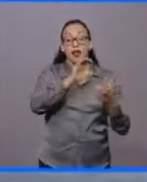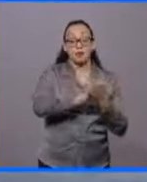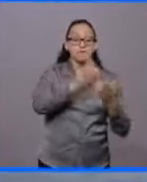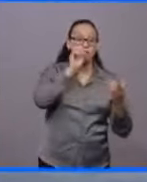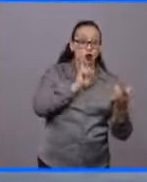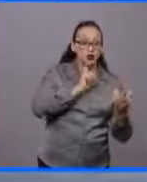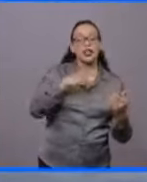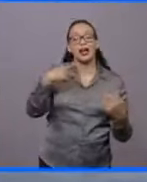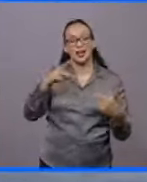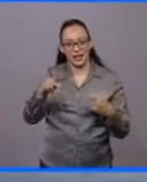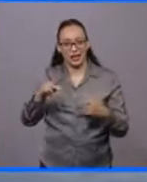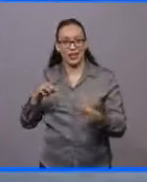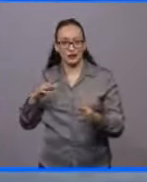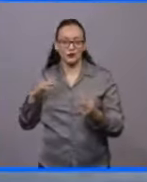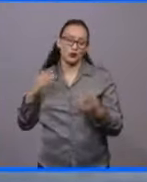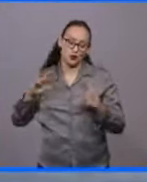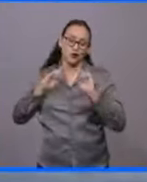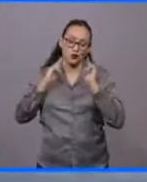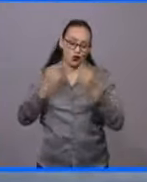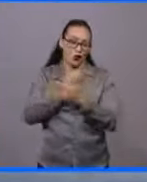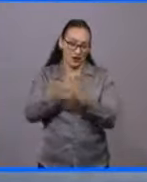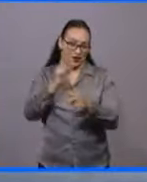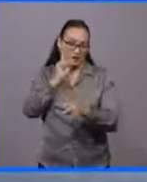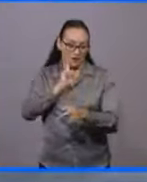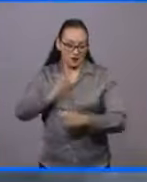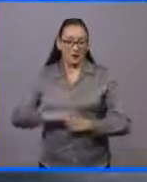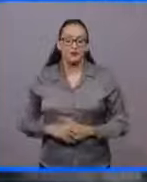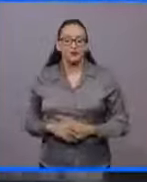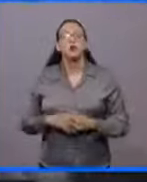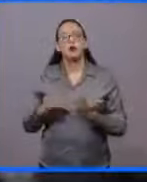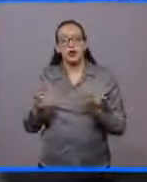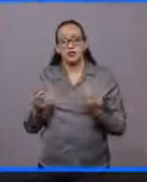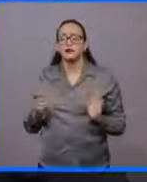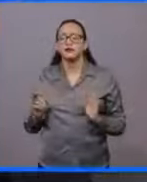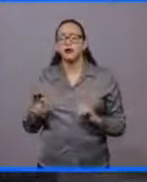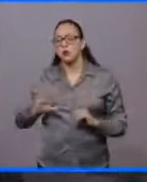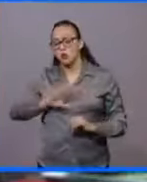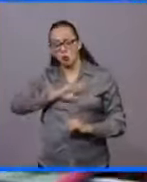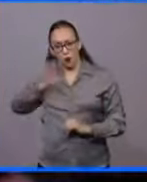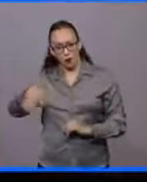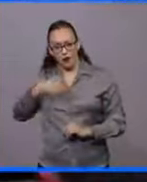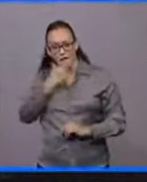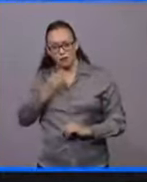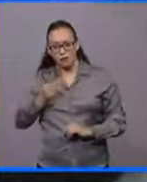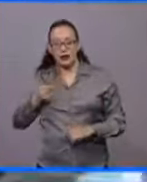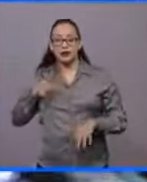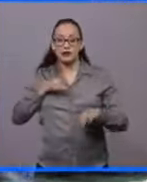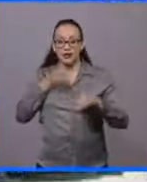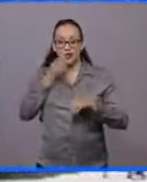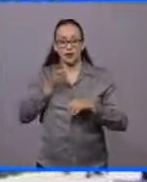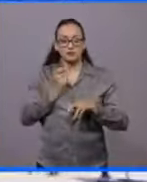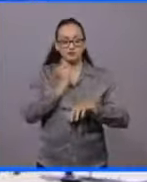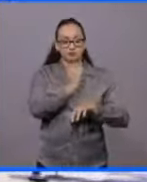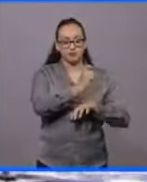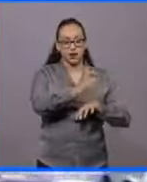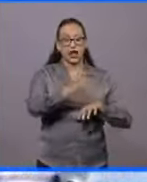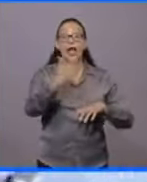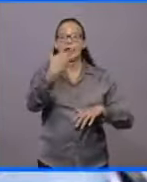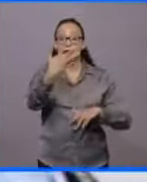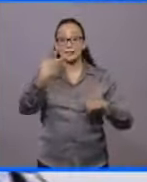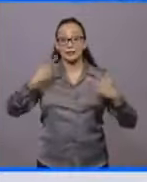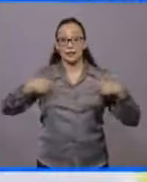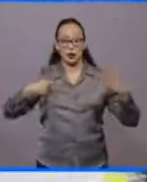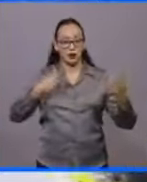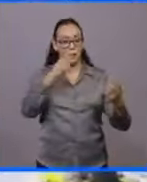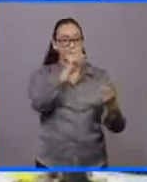fallecido. Con esta determinación, se distribuyeron de manera equitativa los beneficios del trabajador, otorgando a 5